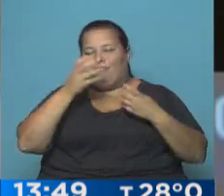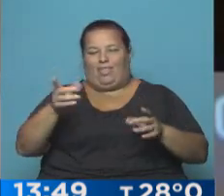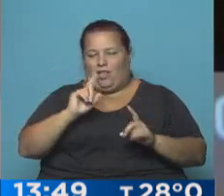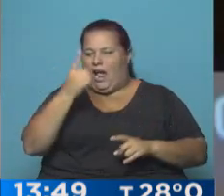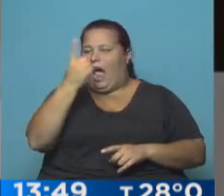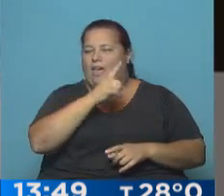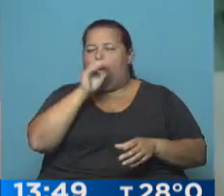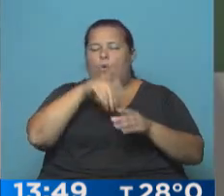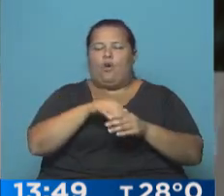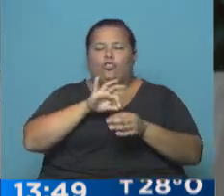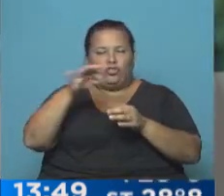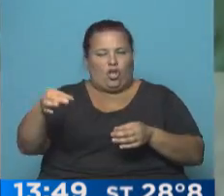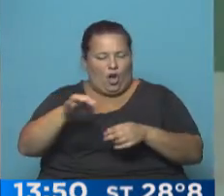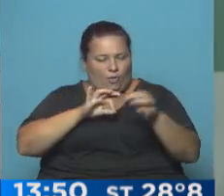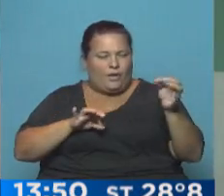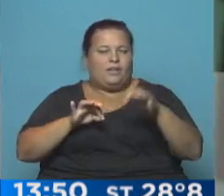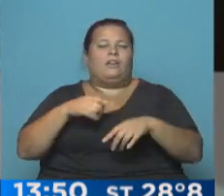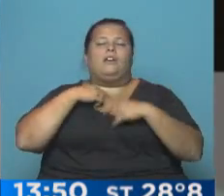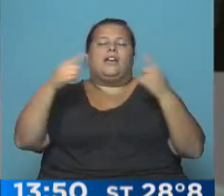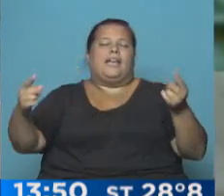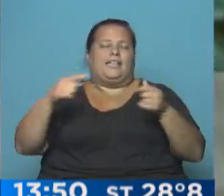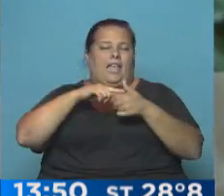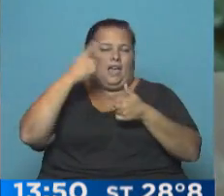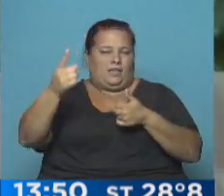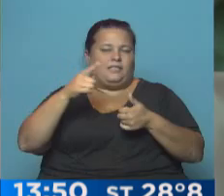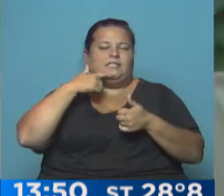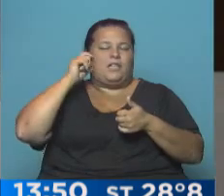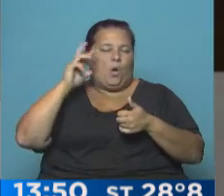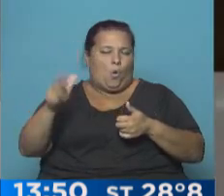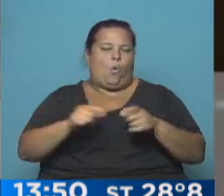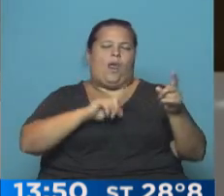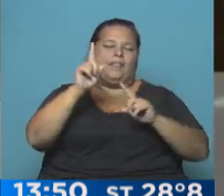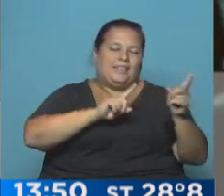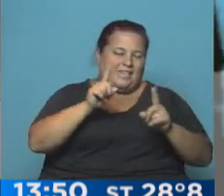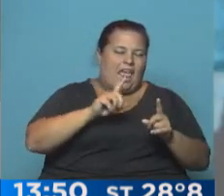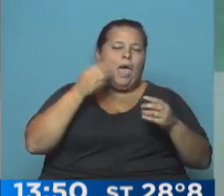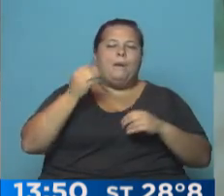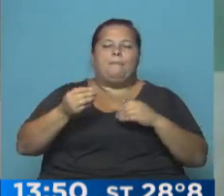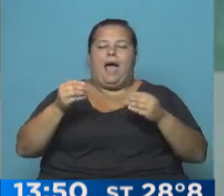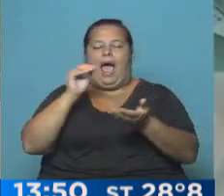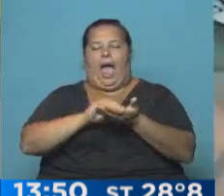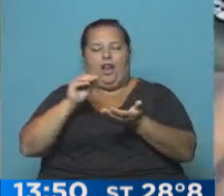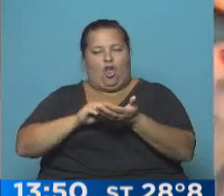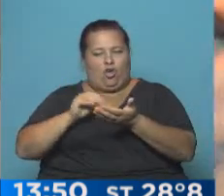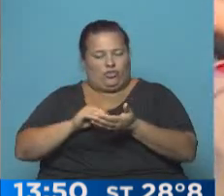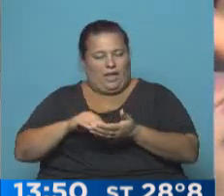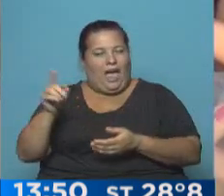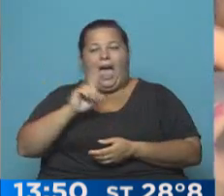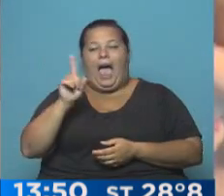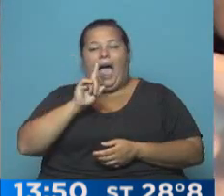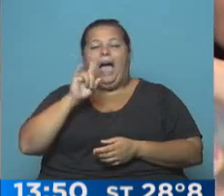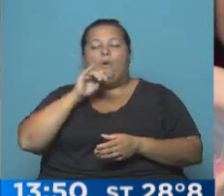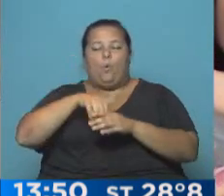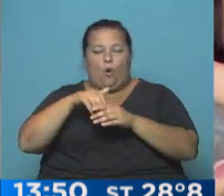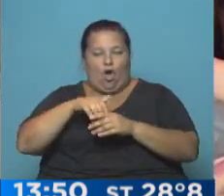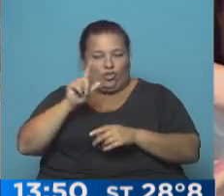va a votar, se abre el sobre y a viva voz se dice, Segura, Tinelli, para que vayan anotando. Ah, no que los